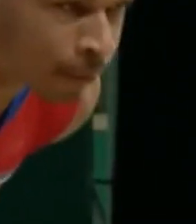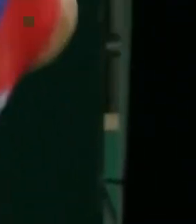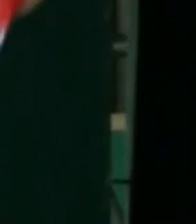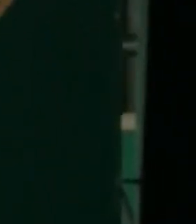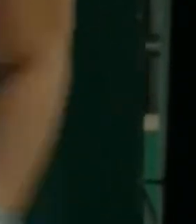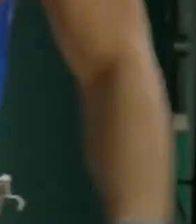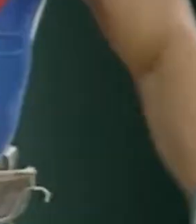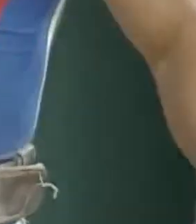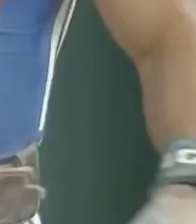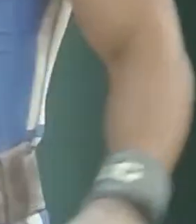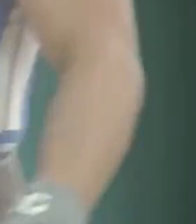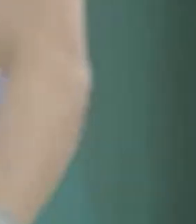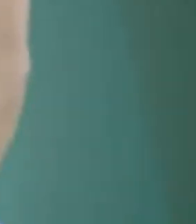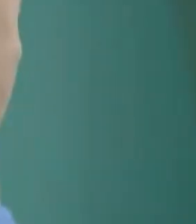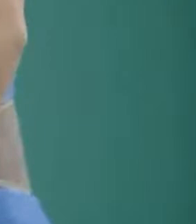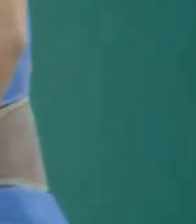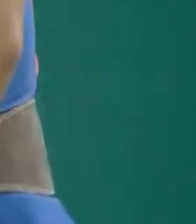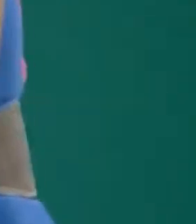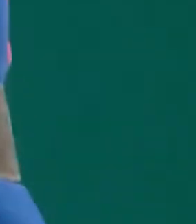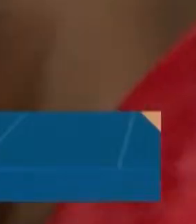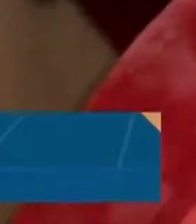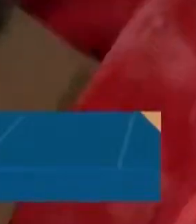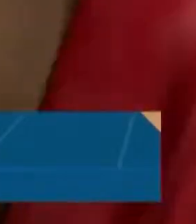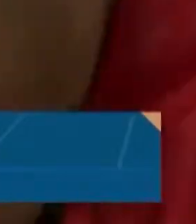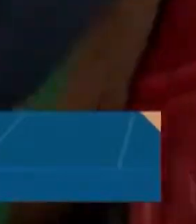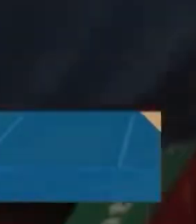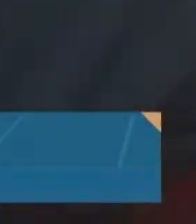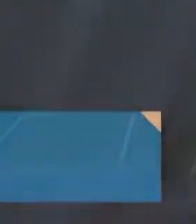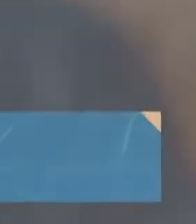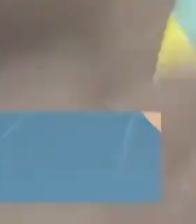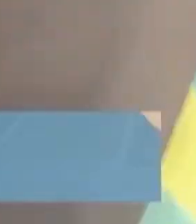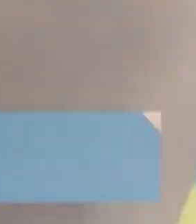Aquí está la primera medalla de oro para Cuba.